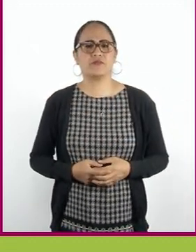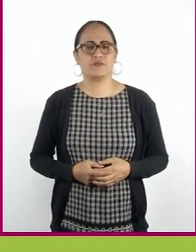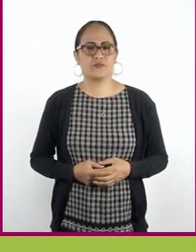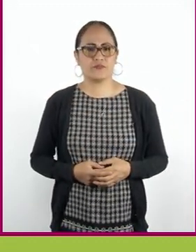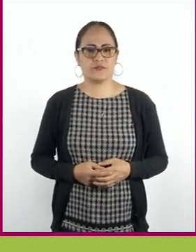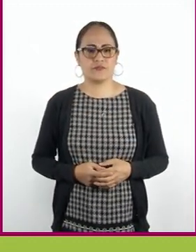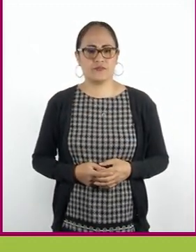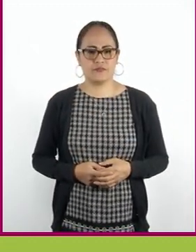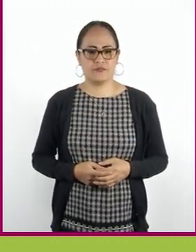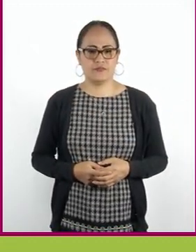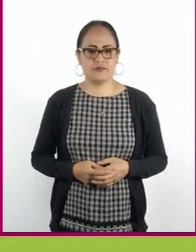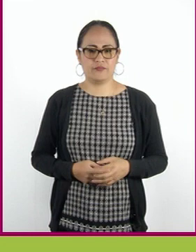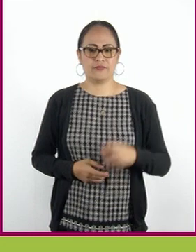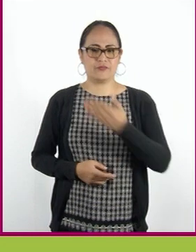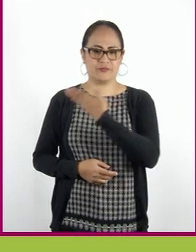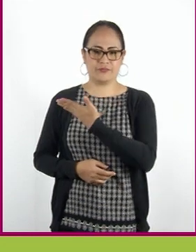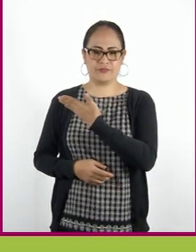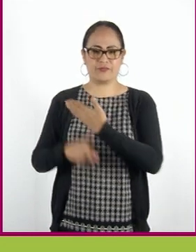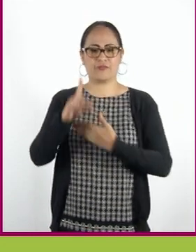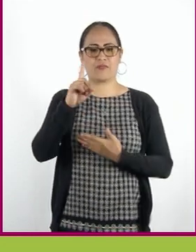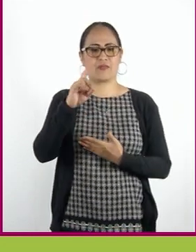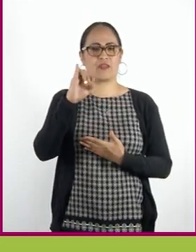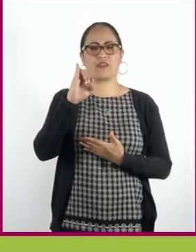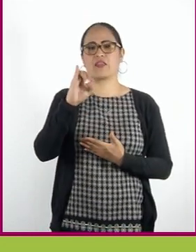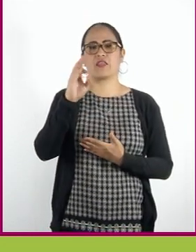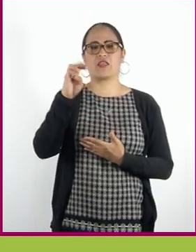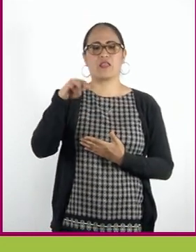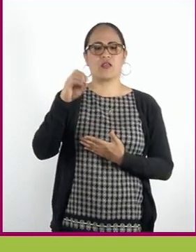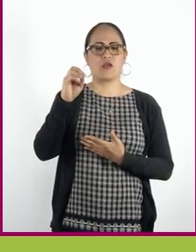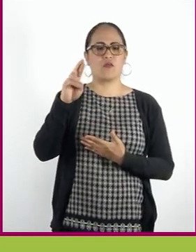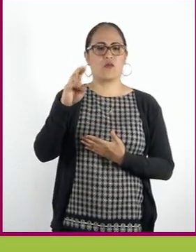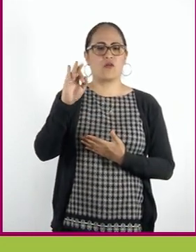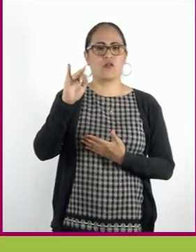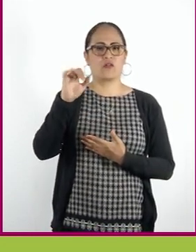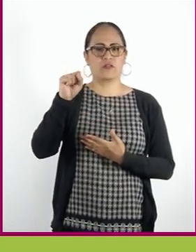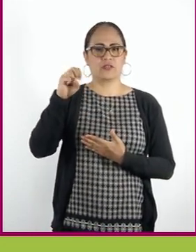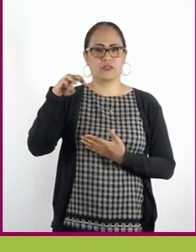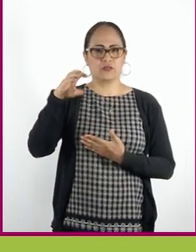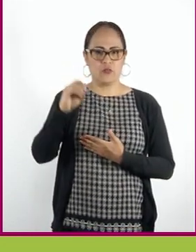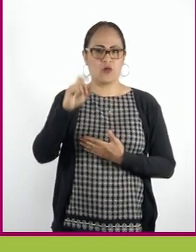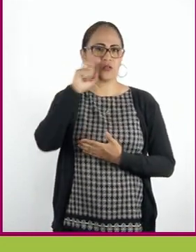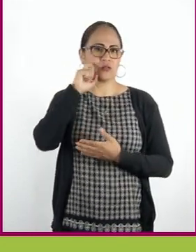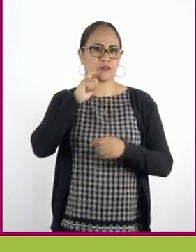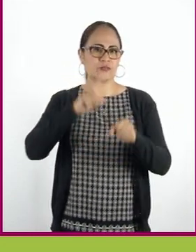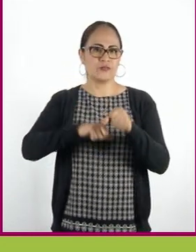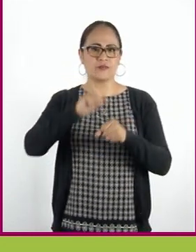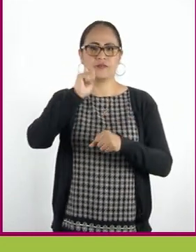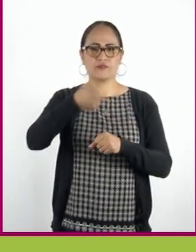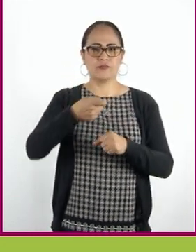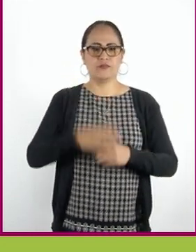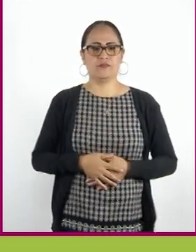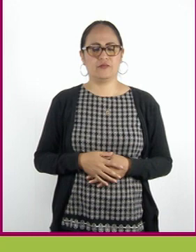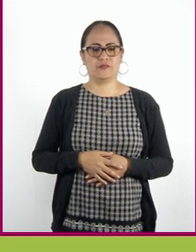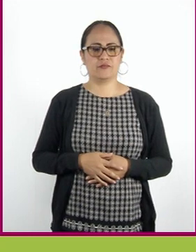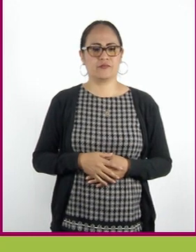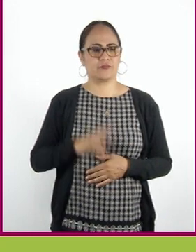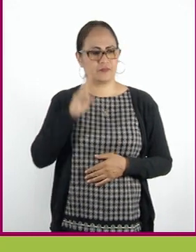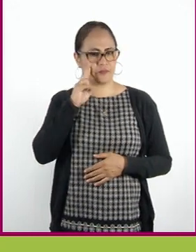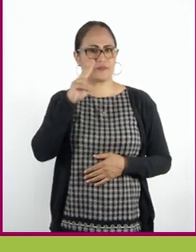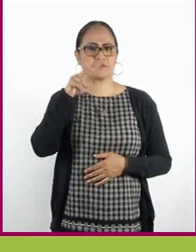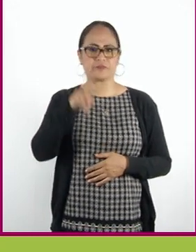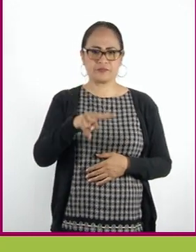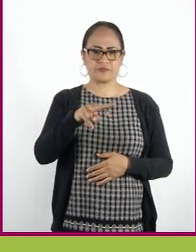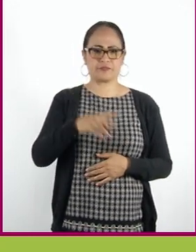origen al dimorfismo sexual entre los individuos. Esto es la diferenciación